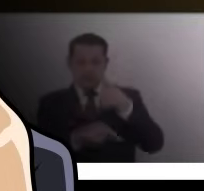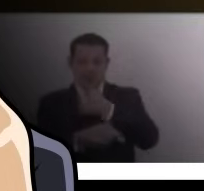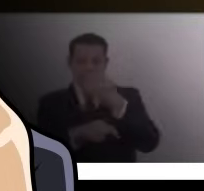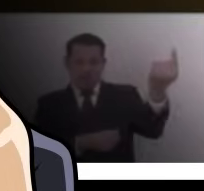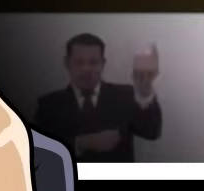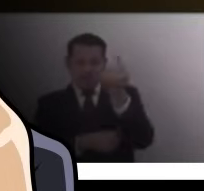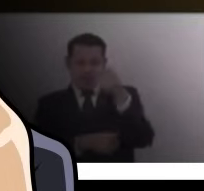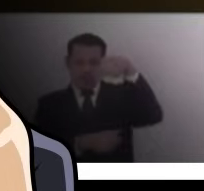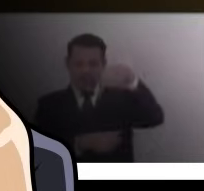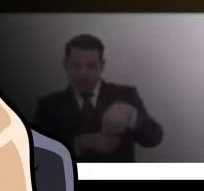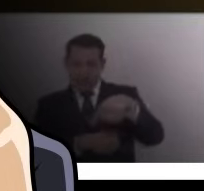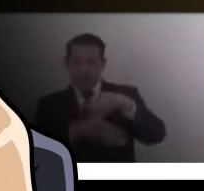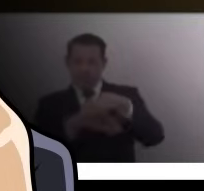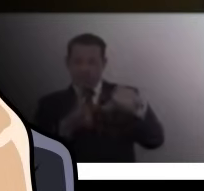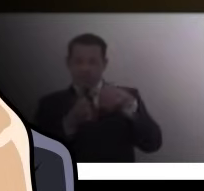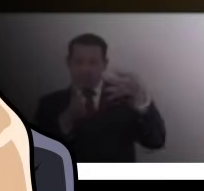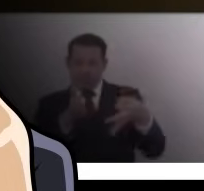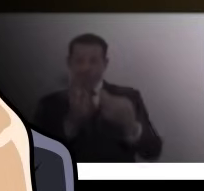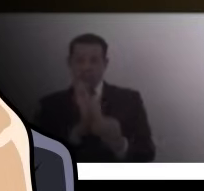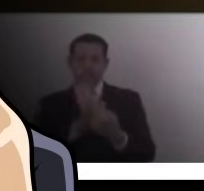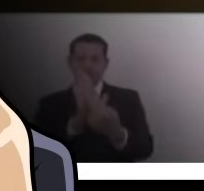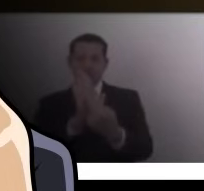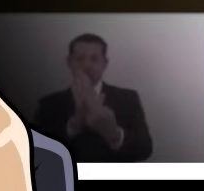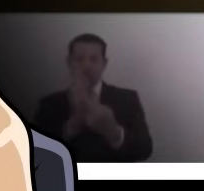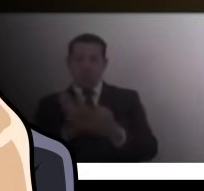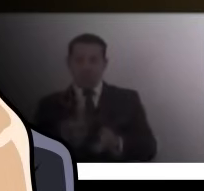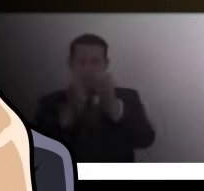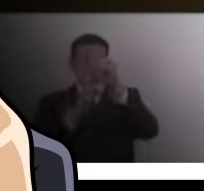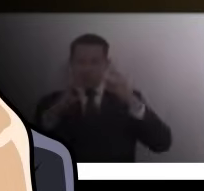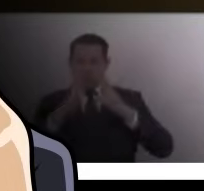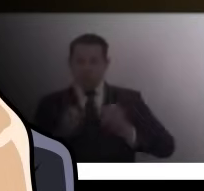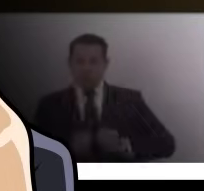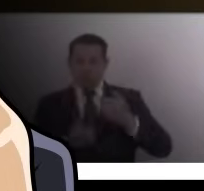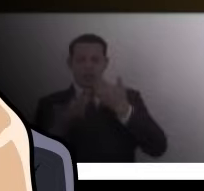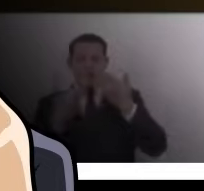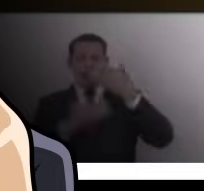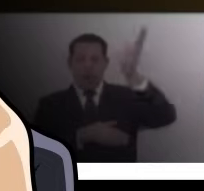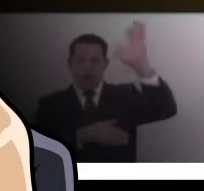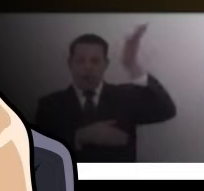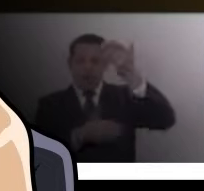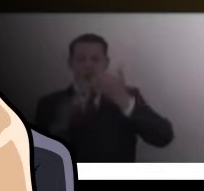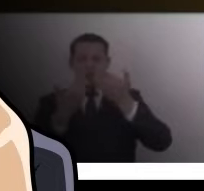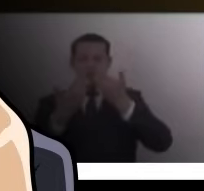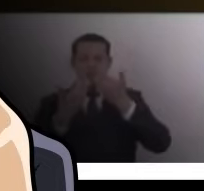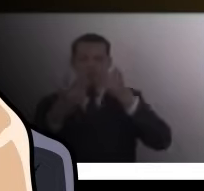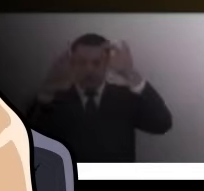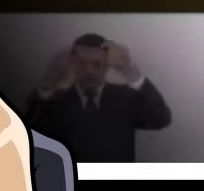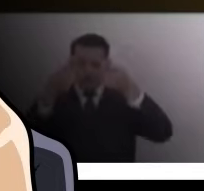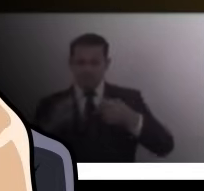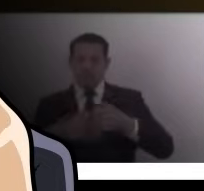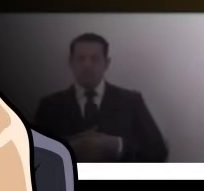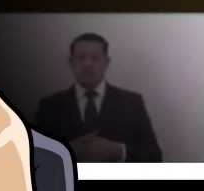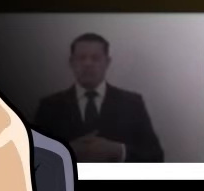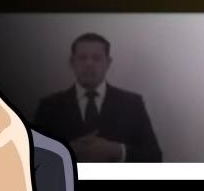ministros vinieron aquí y representantes de órganos de Estado vinieron aquí a exponer y a explicar el